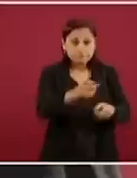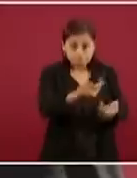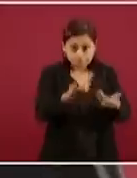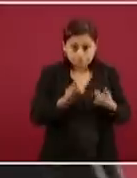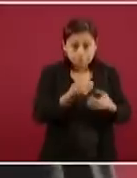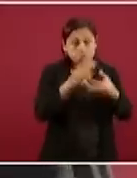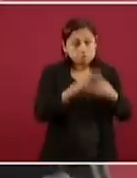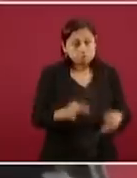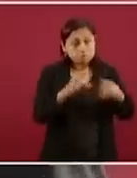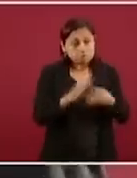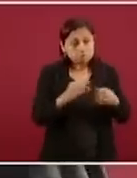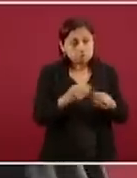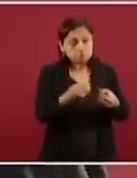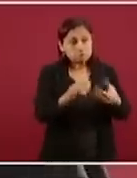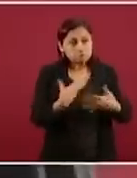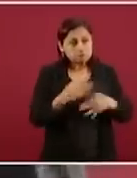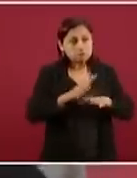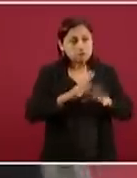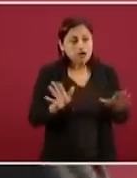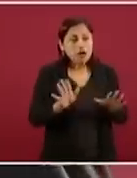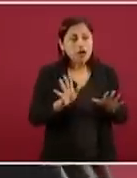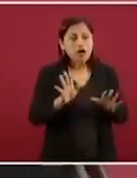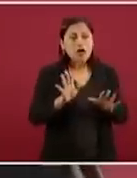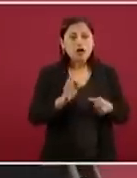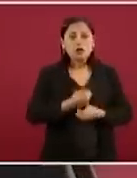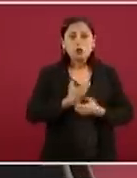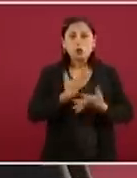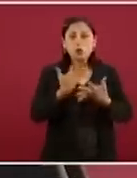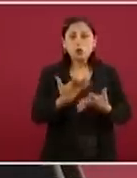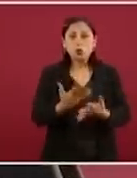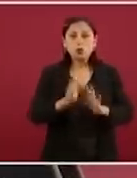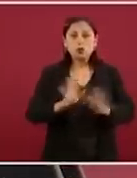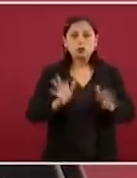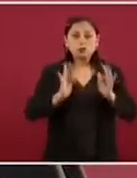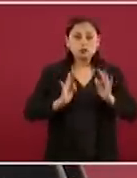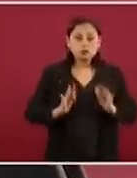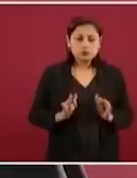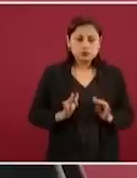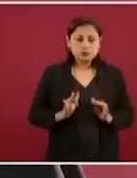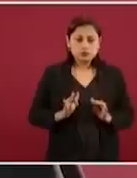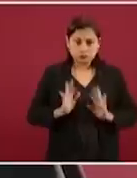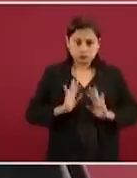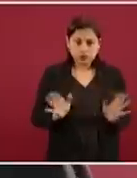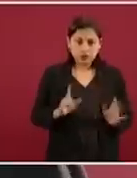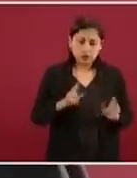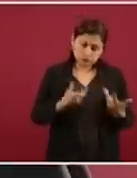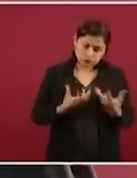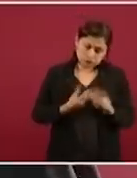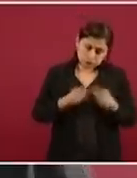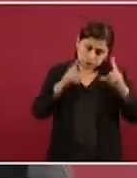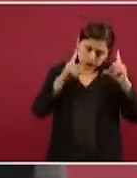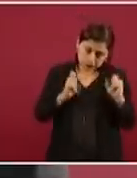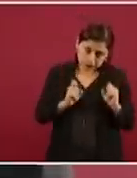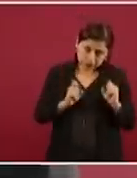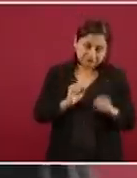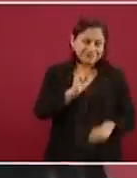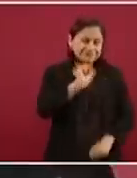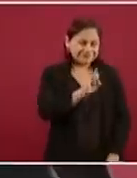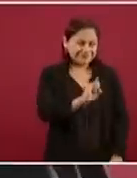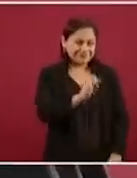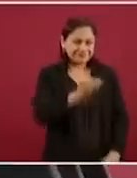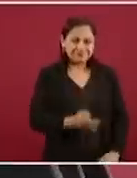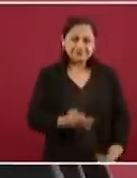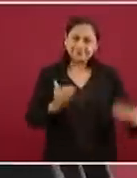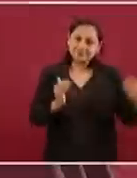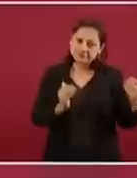se desahogan y todo, y ya, bajan, y al final ¿Me puedo tomar una foto con usted? Sí.